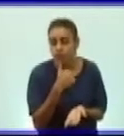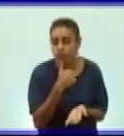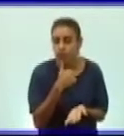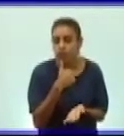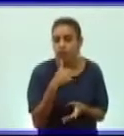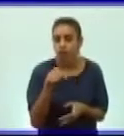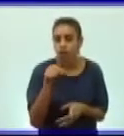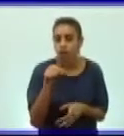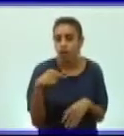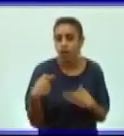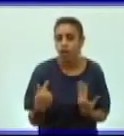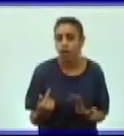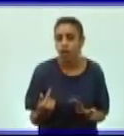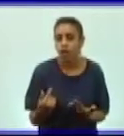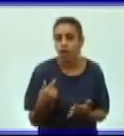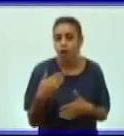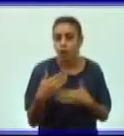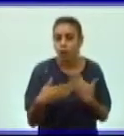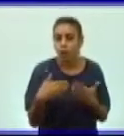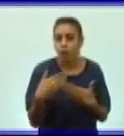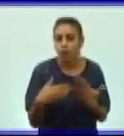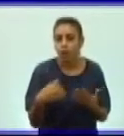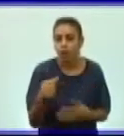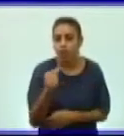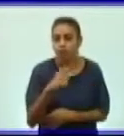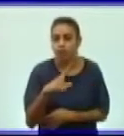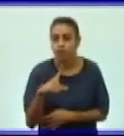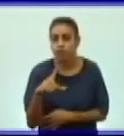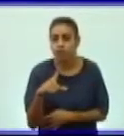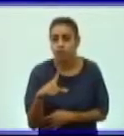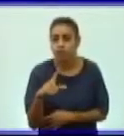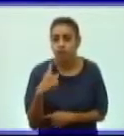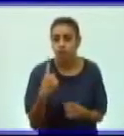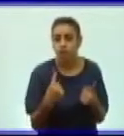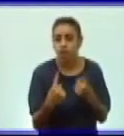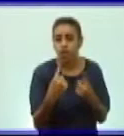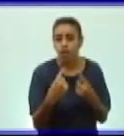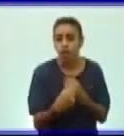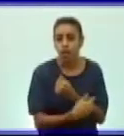durante muchos años ese socialismo en esos países soviéticos. Y sobre